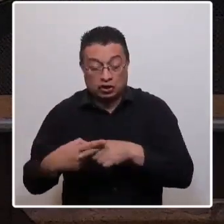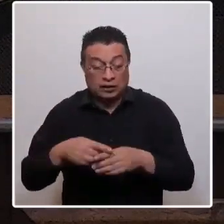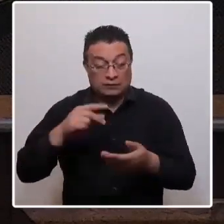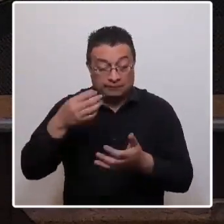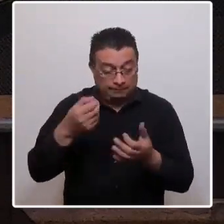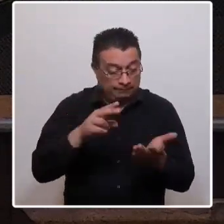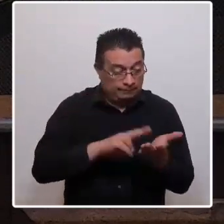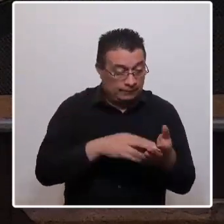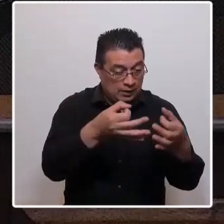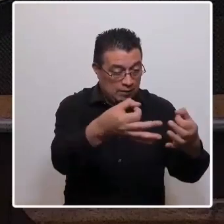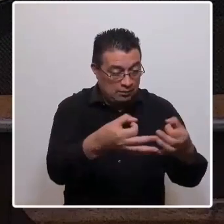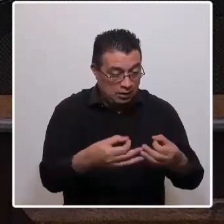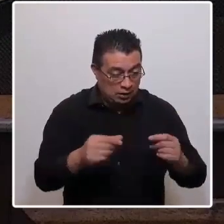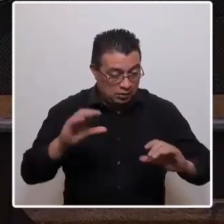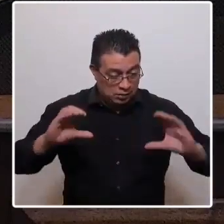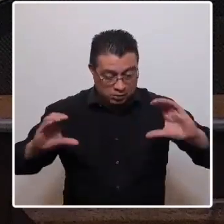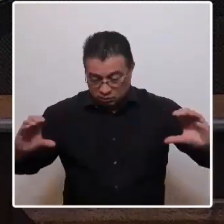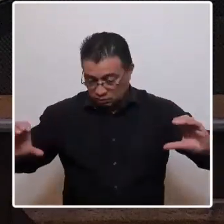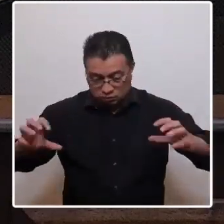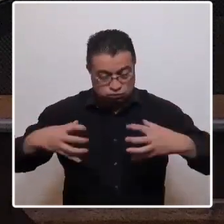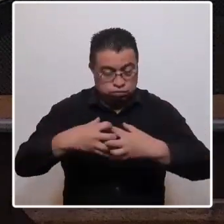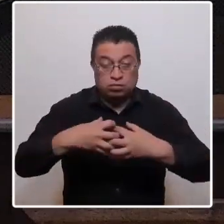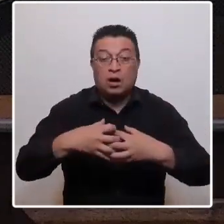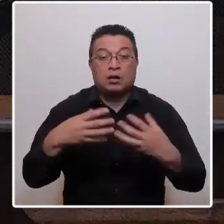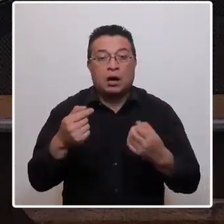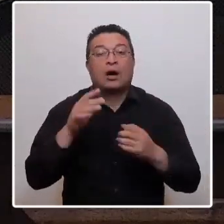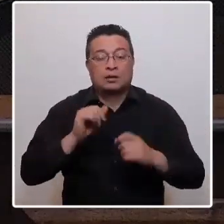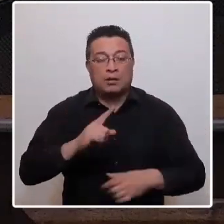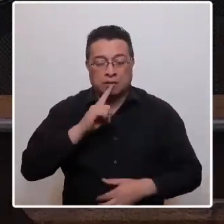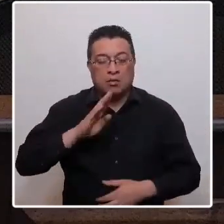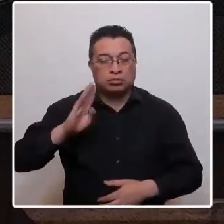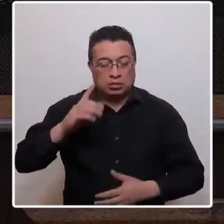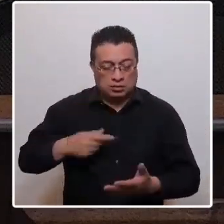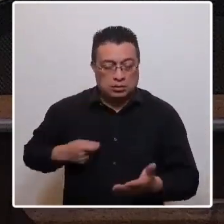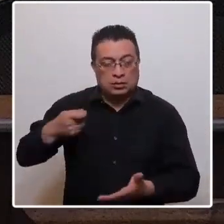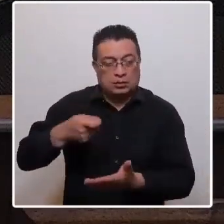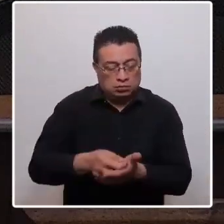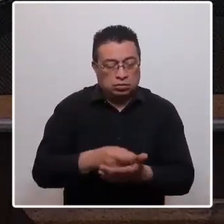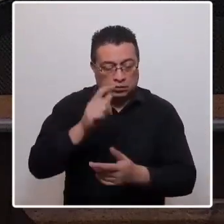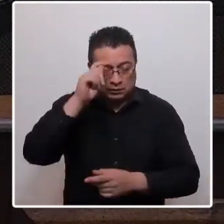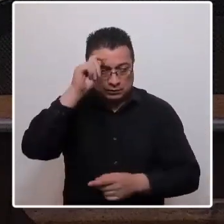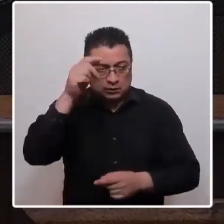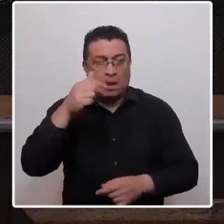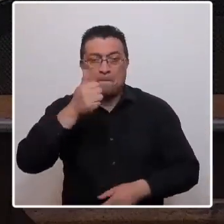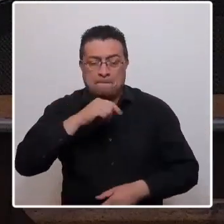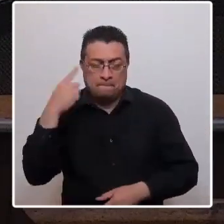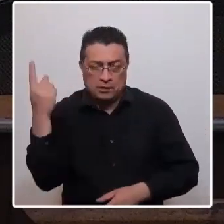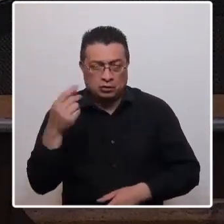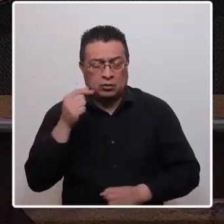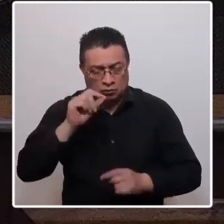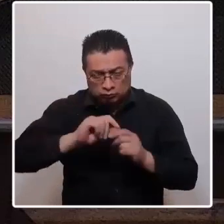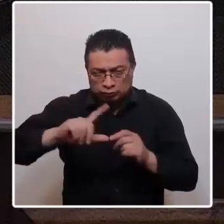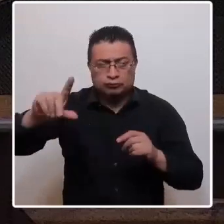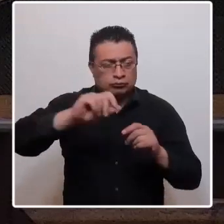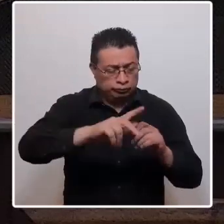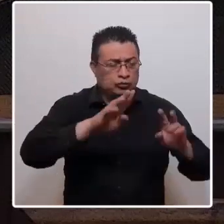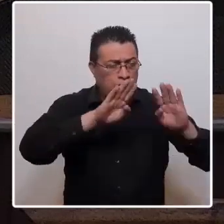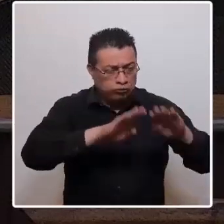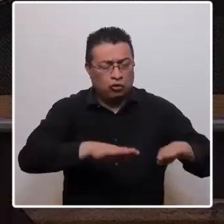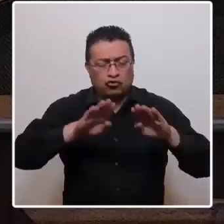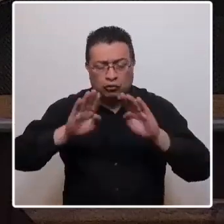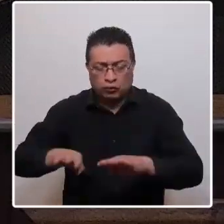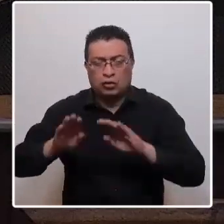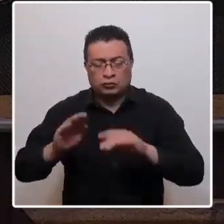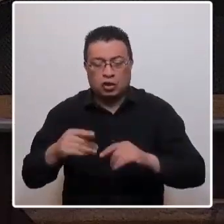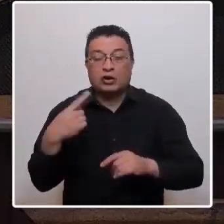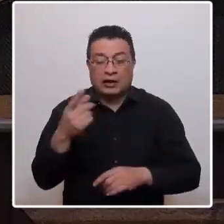requiere de un país, como lo decía, comprometido. Un país que invierte, que cree en la iniciativa privada, que cree en el emprendimiento, que cree en